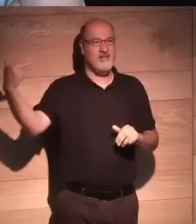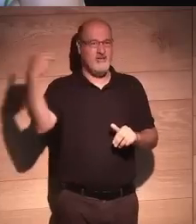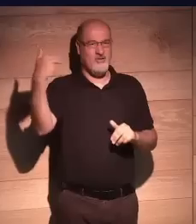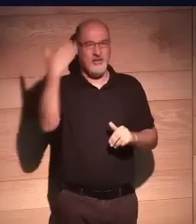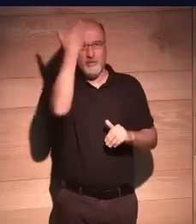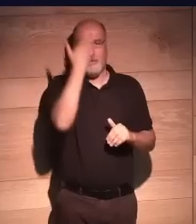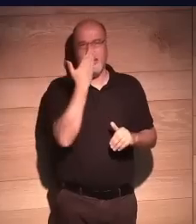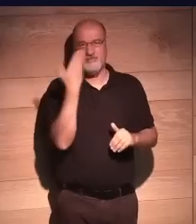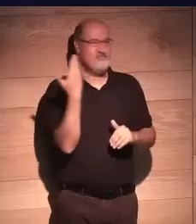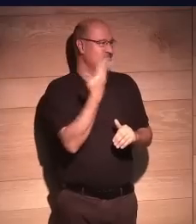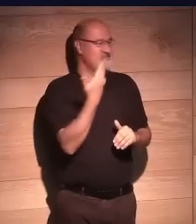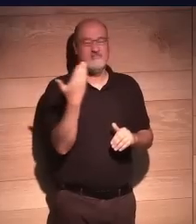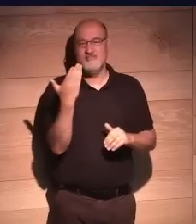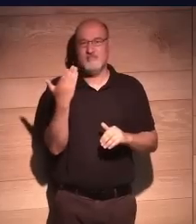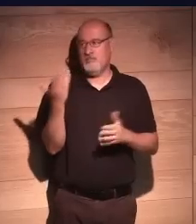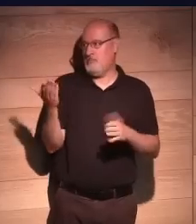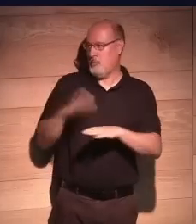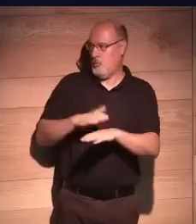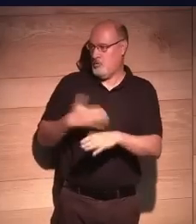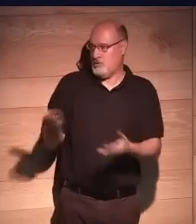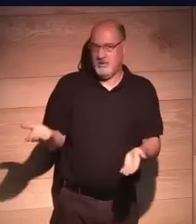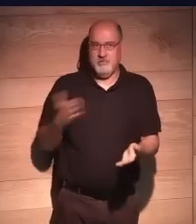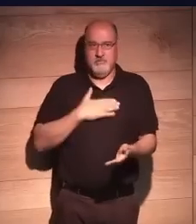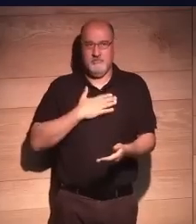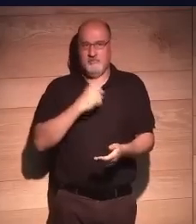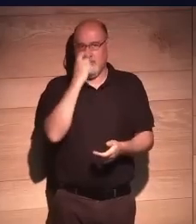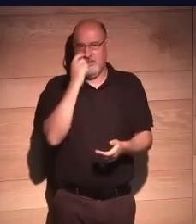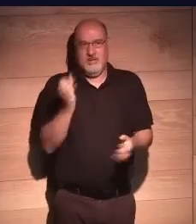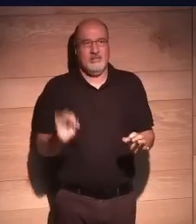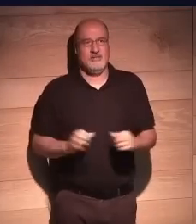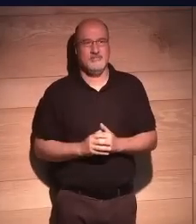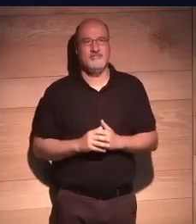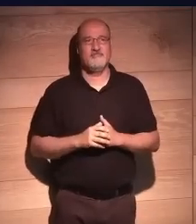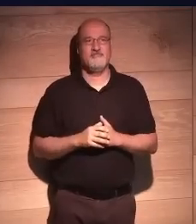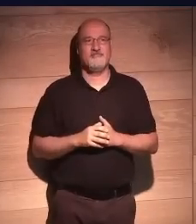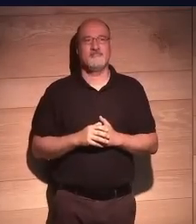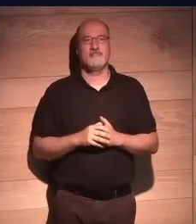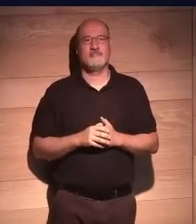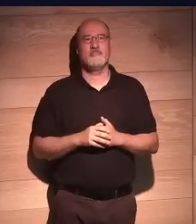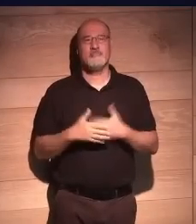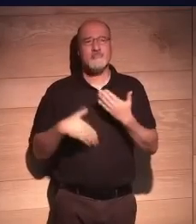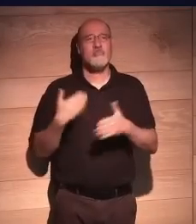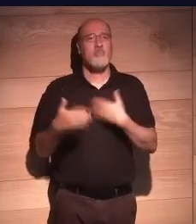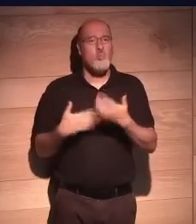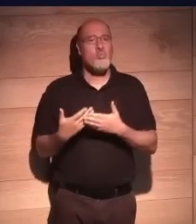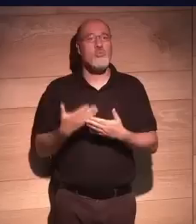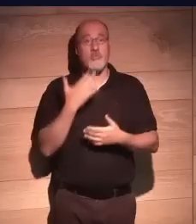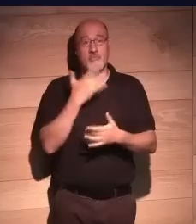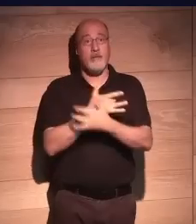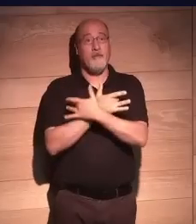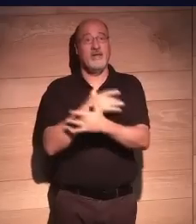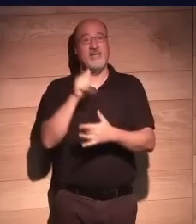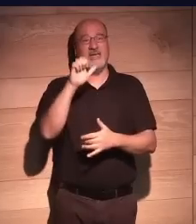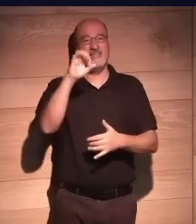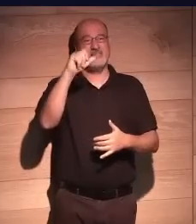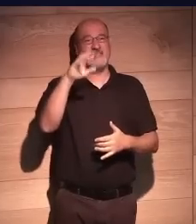tío, ¿por qué? ¿Qué quieres, que me quede la nariz para presentar el informativo, no? O sea, me preguntó María Escario el primer